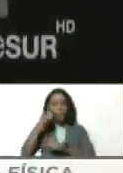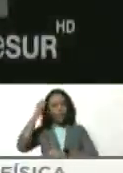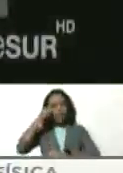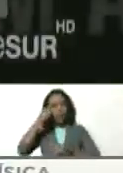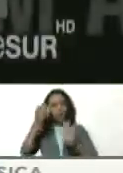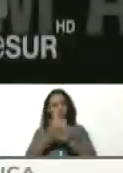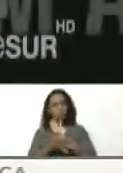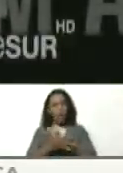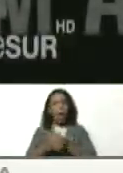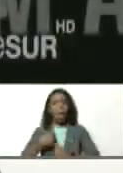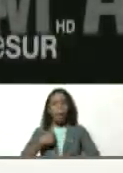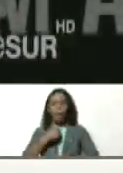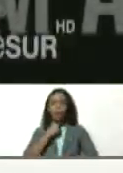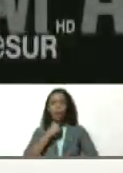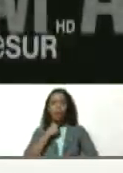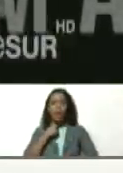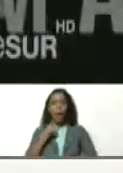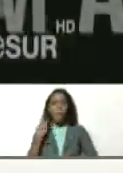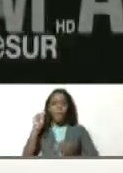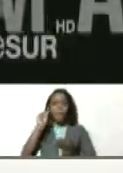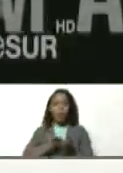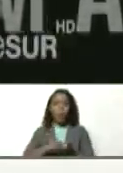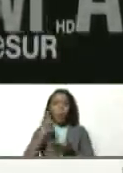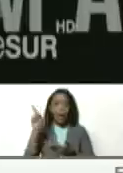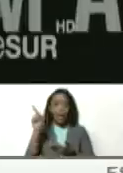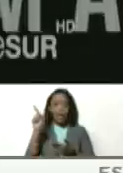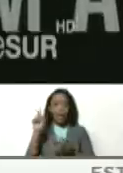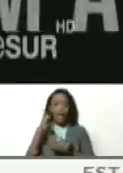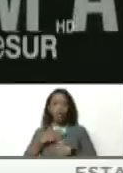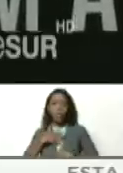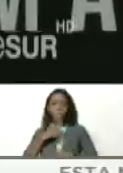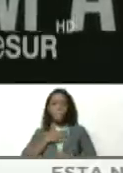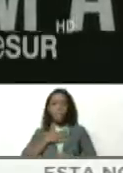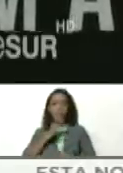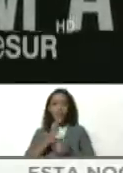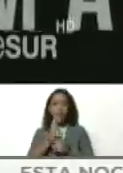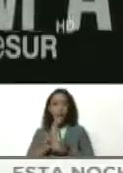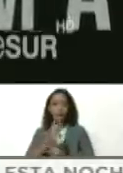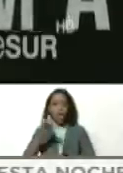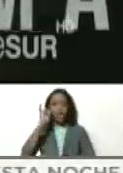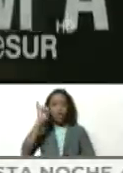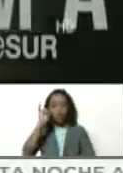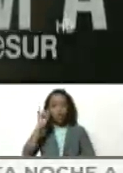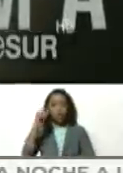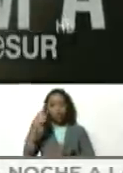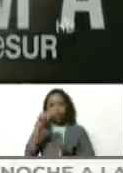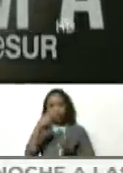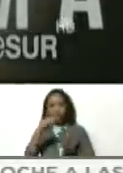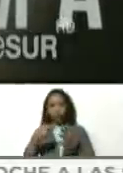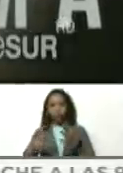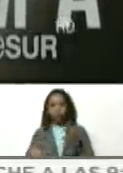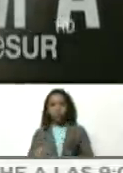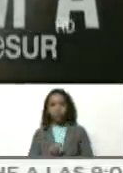gustaría colgar ese documental en todas mis redes, YouTube, streaming,